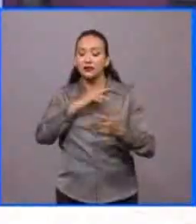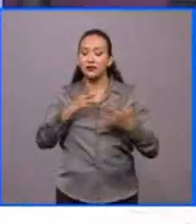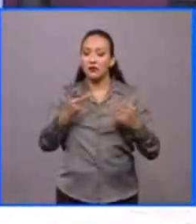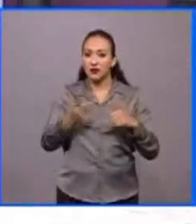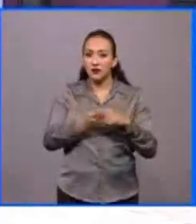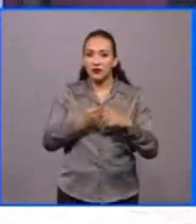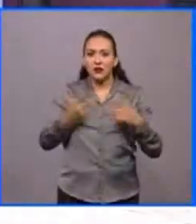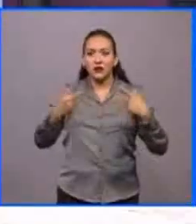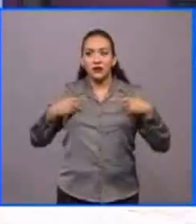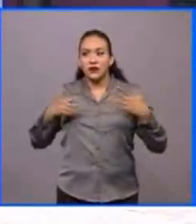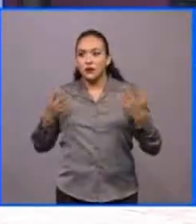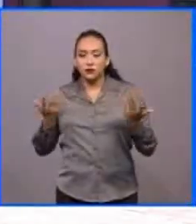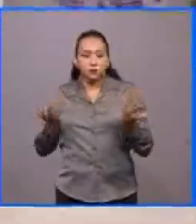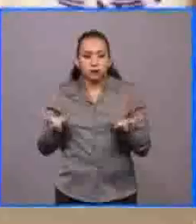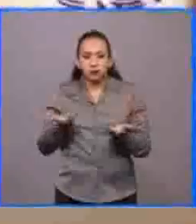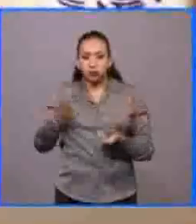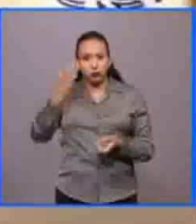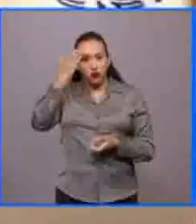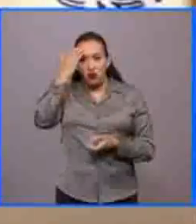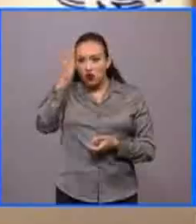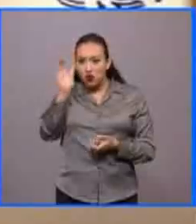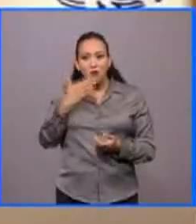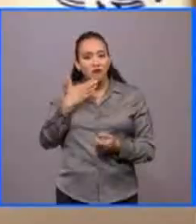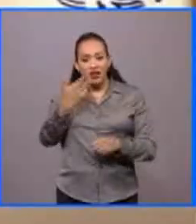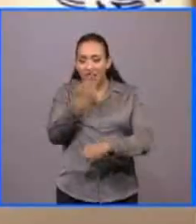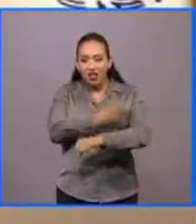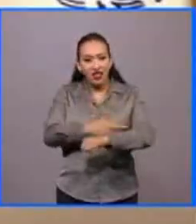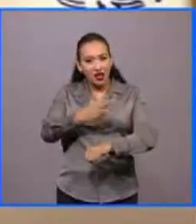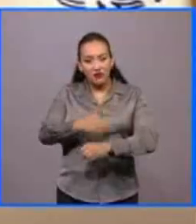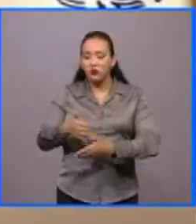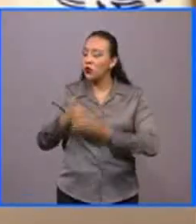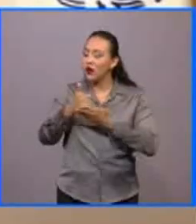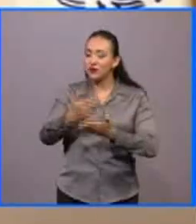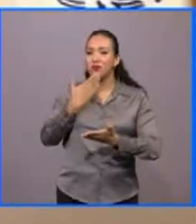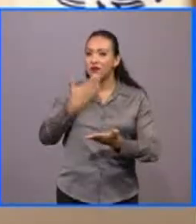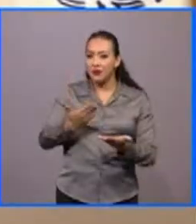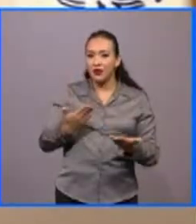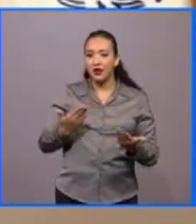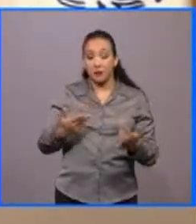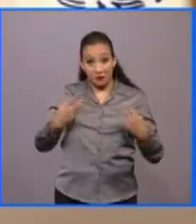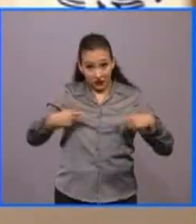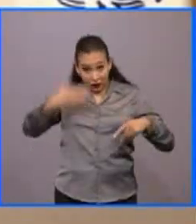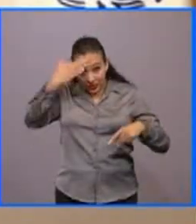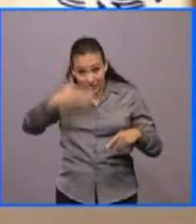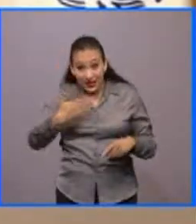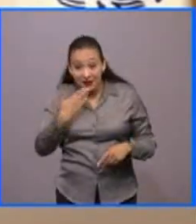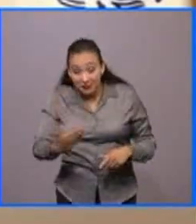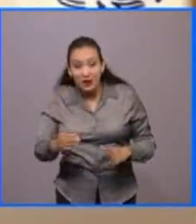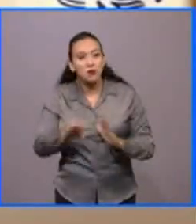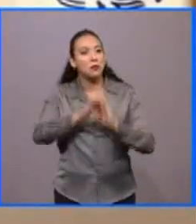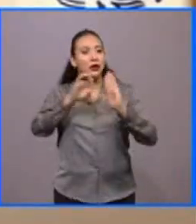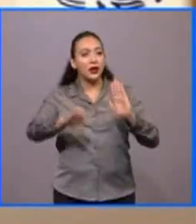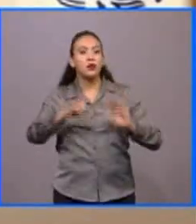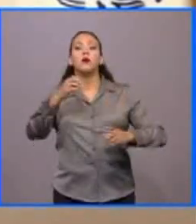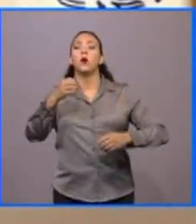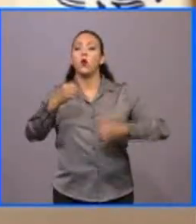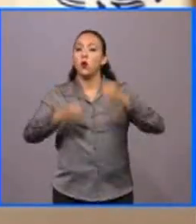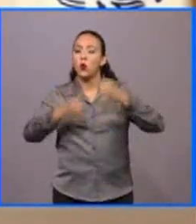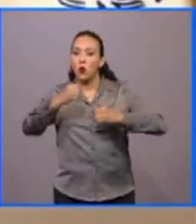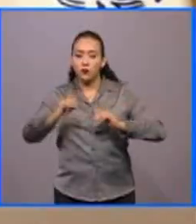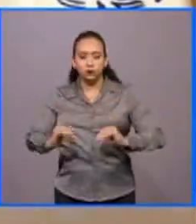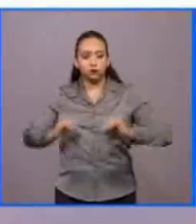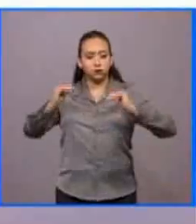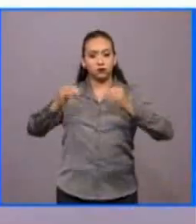propio, ajustado a la lógica funcional del Poder Judicial y no a la tradicional estructura electoral, lo que hizo necesario